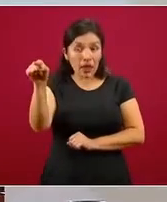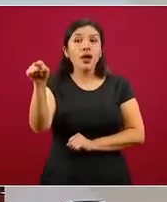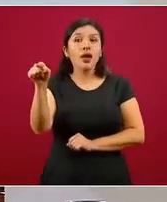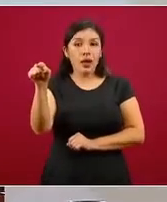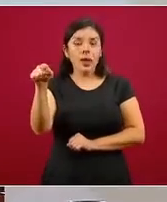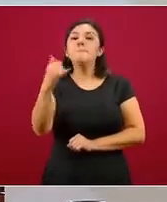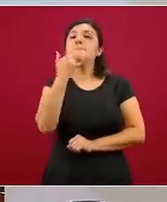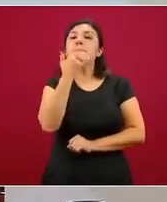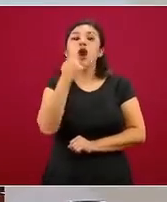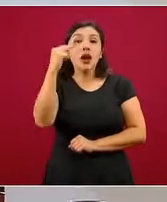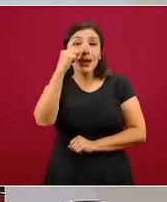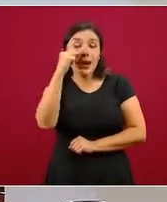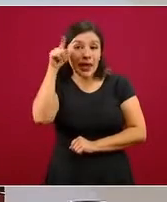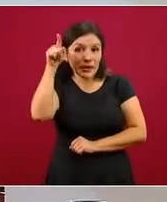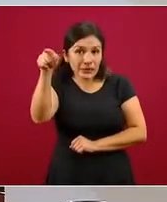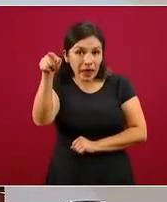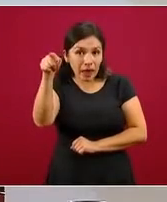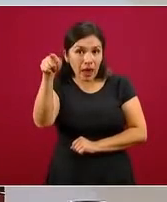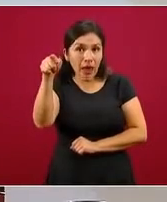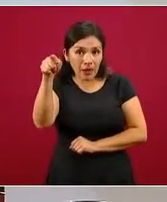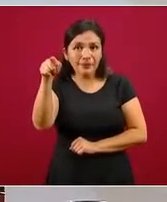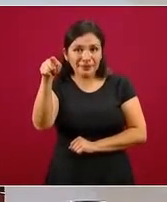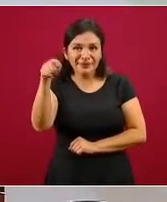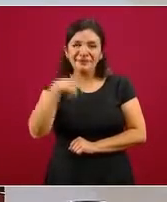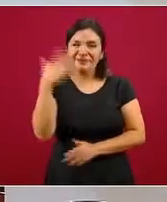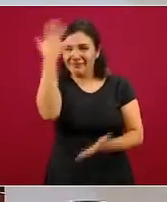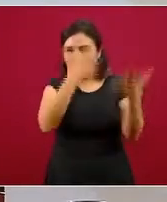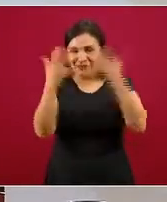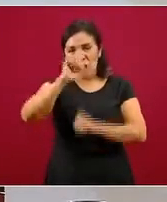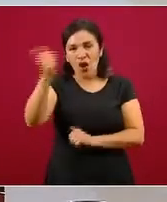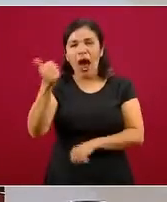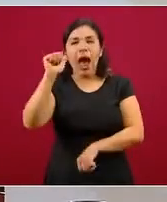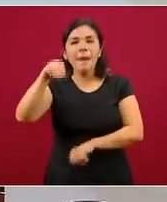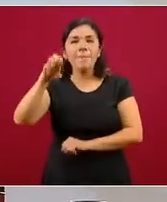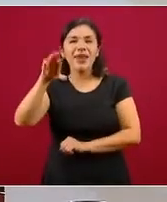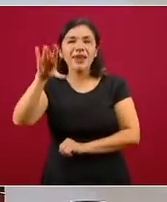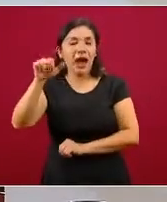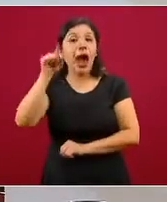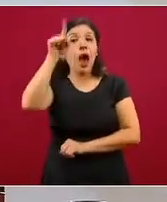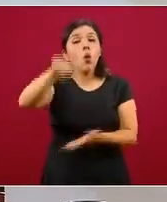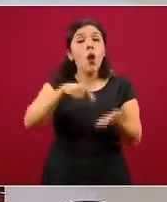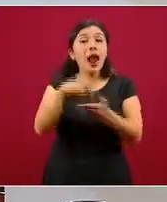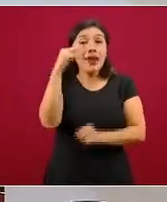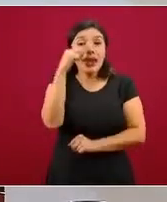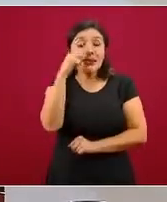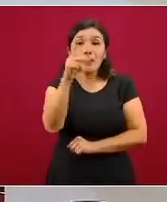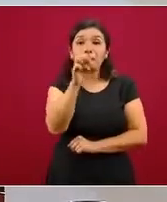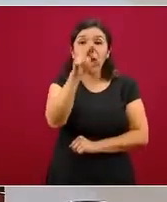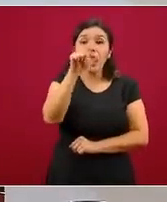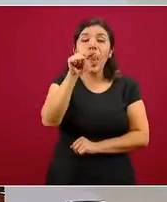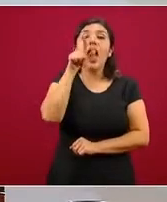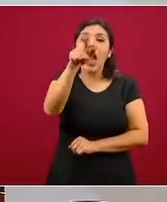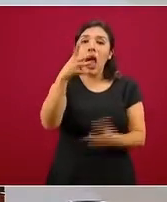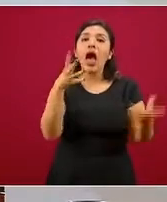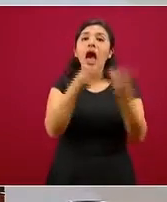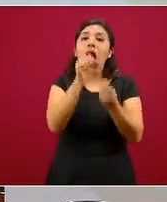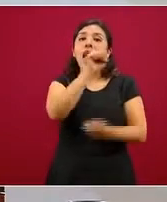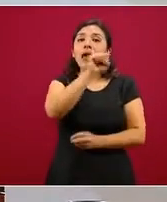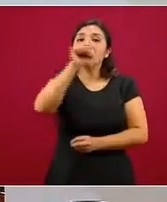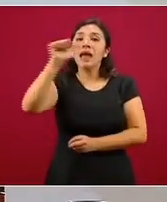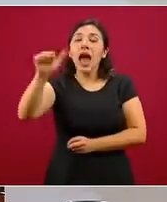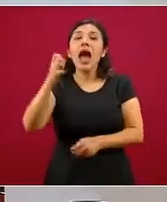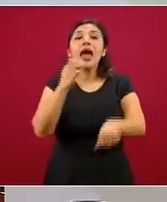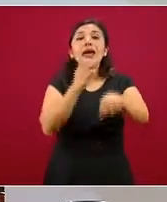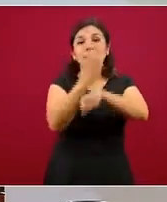en Nezahualcóyotl, perdón, lo estoy confundiendo con las Américas, en Nezahualcóyotl es de la Secretaría de Salud